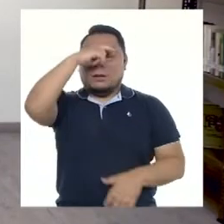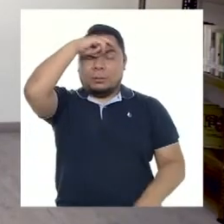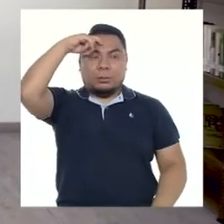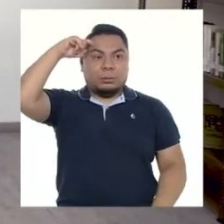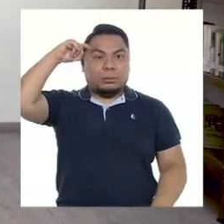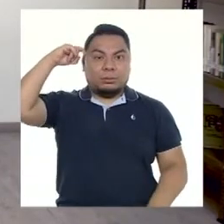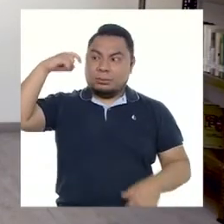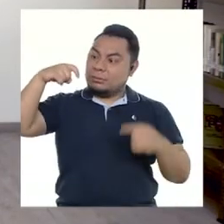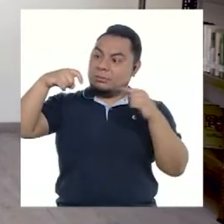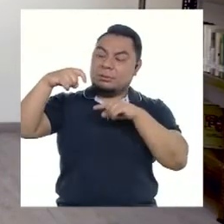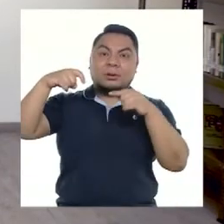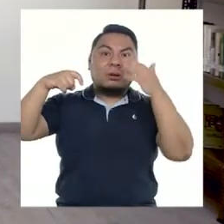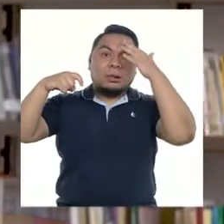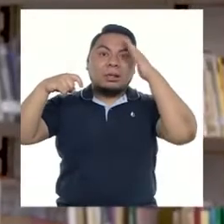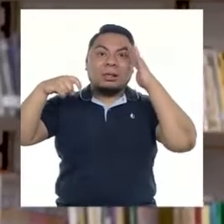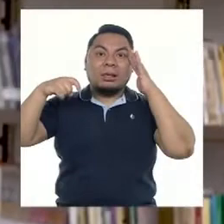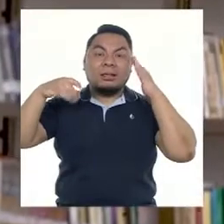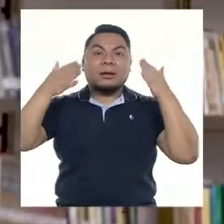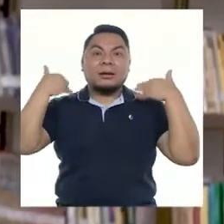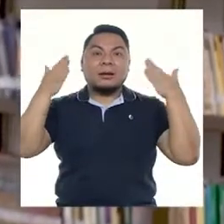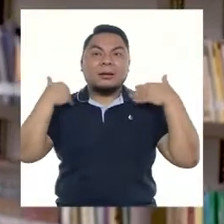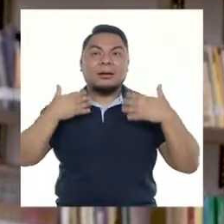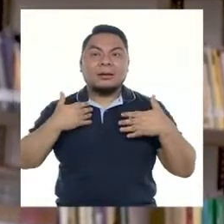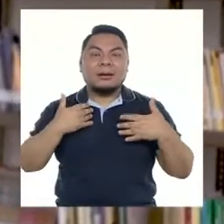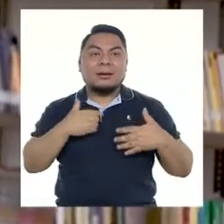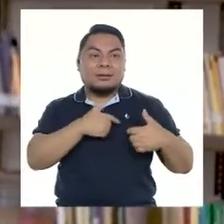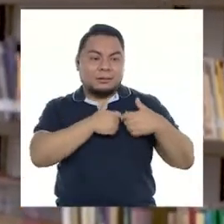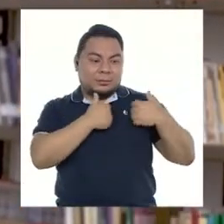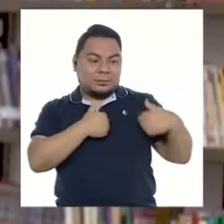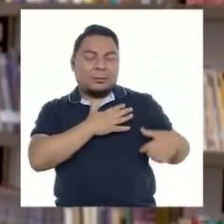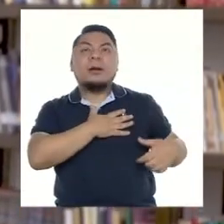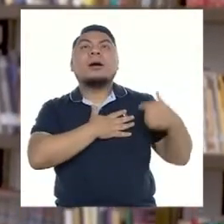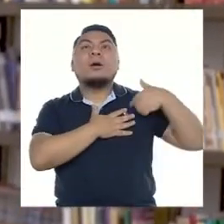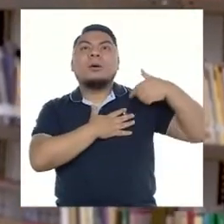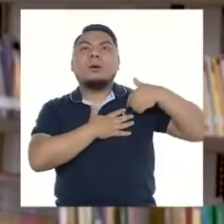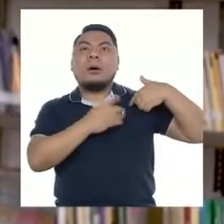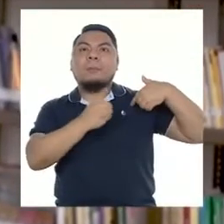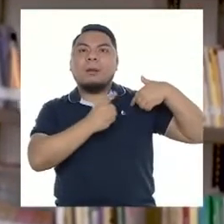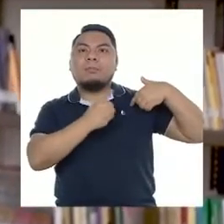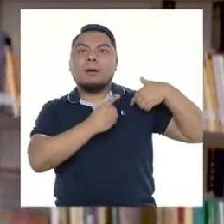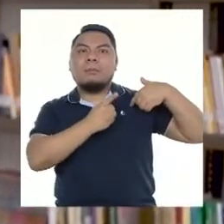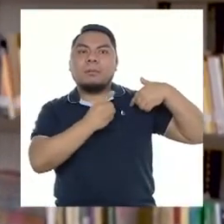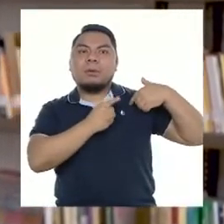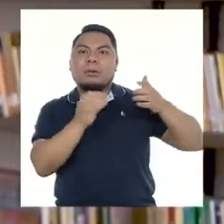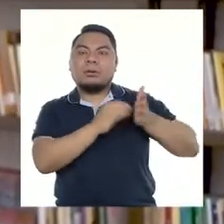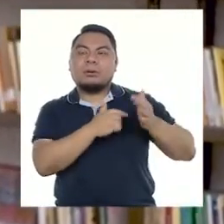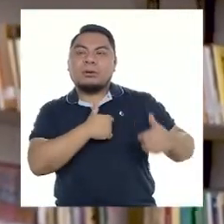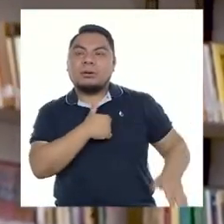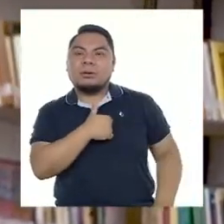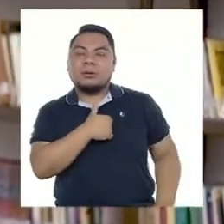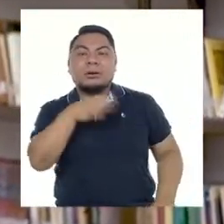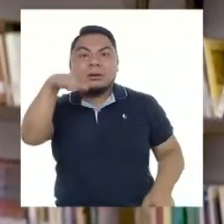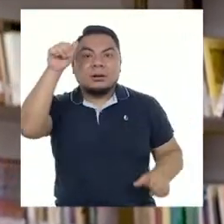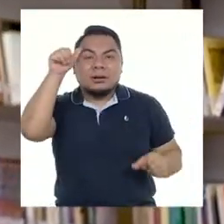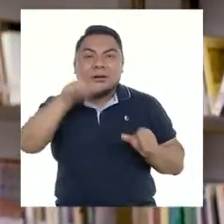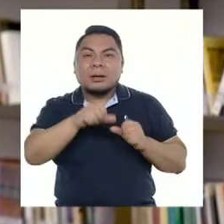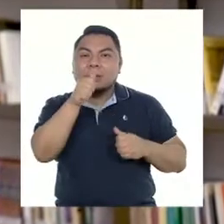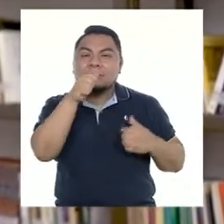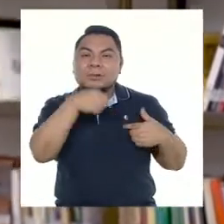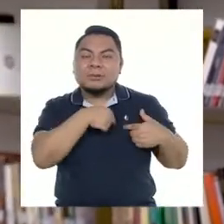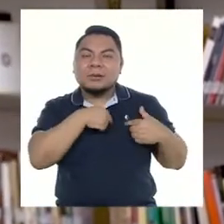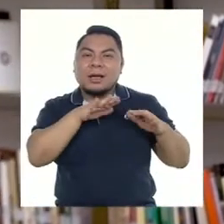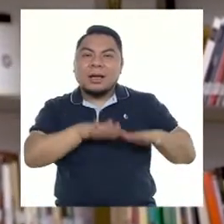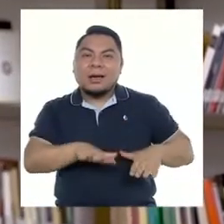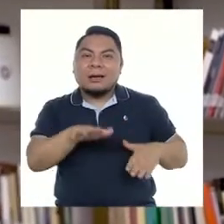estoy sudando. ¡Qué calor! Mi corazón está latiendo a mil nuevamente. ¿Recuerdan cuál es el secreto para